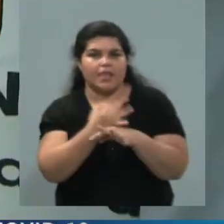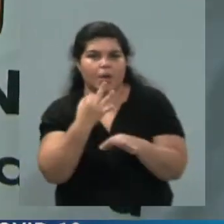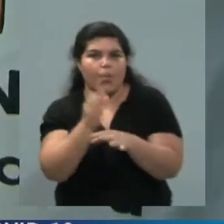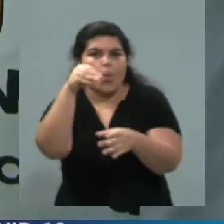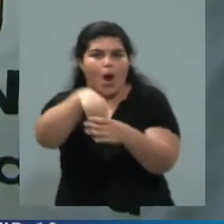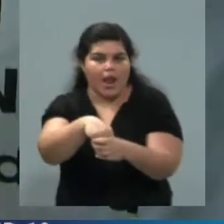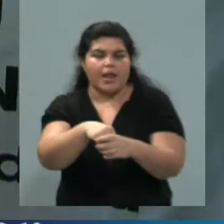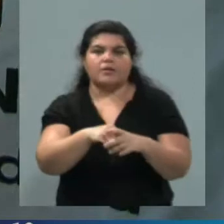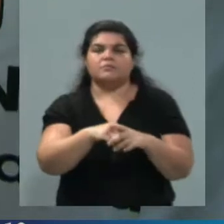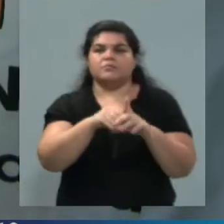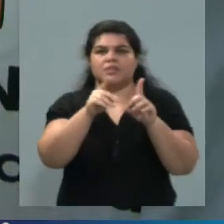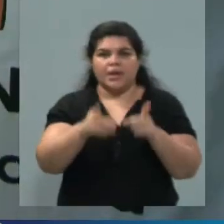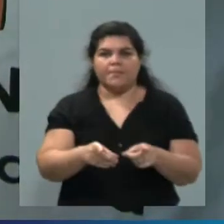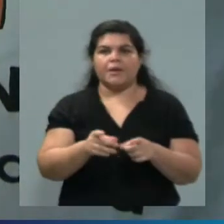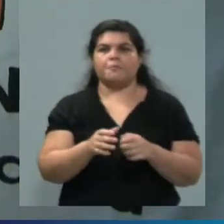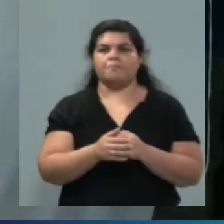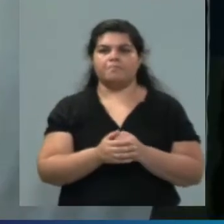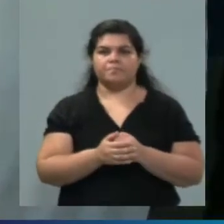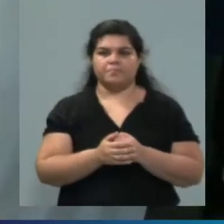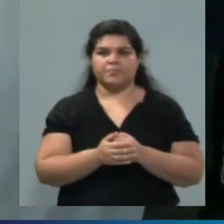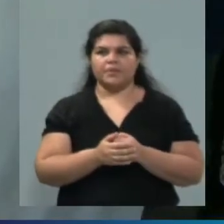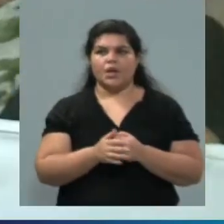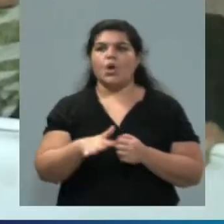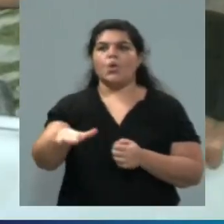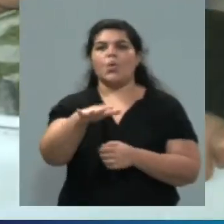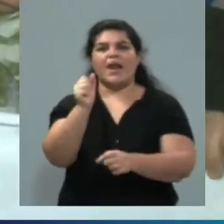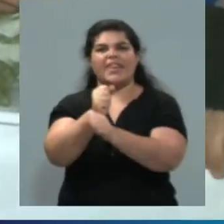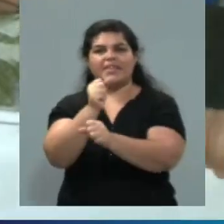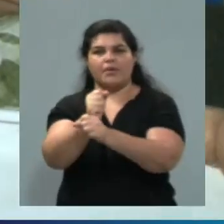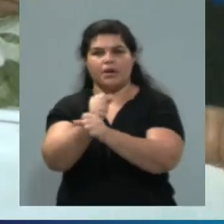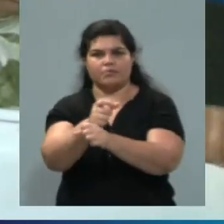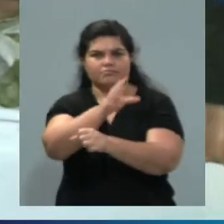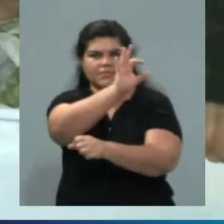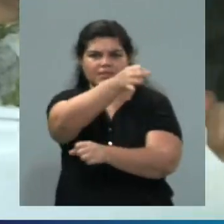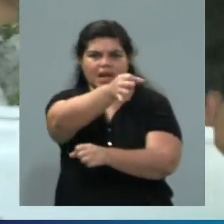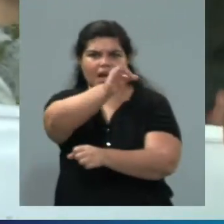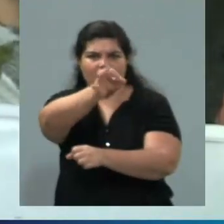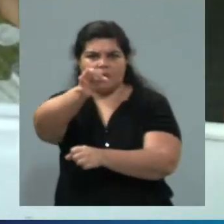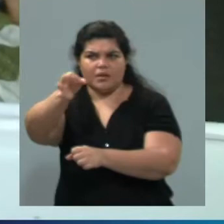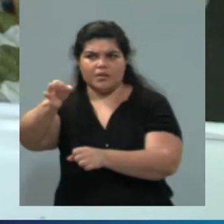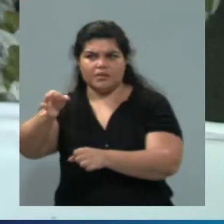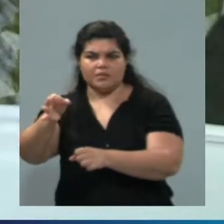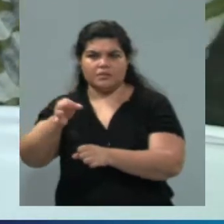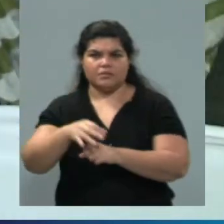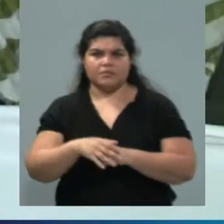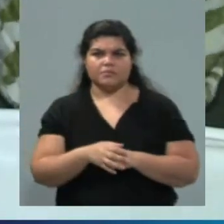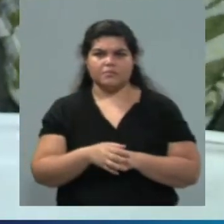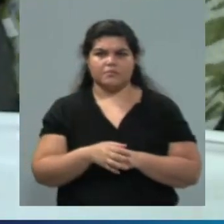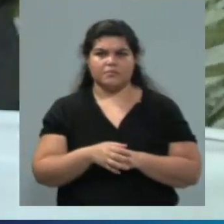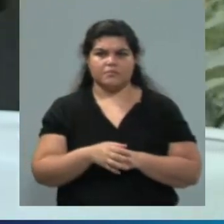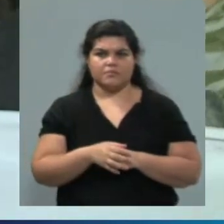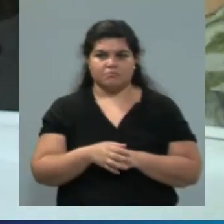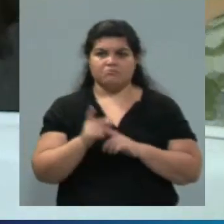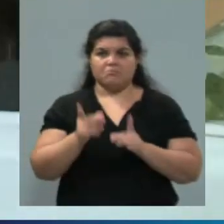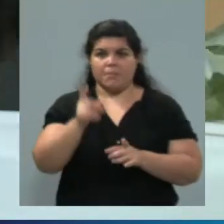brindar espacios en el campo de lo laboral. Ustedes saben que muchos sobrevivientes son jóvenes que